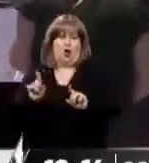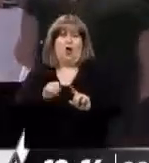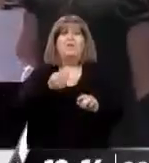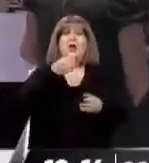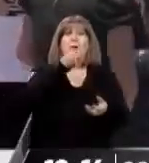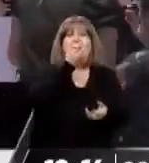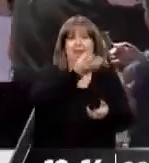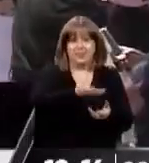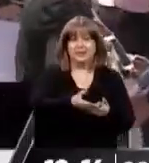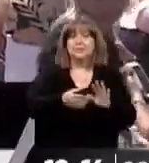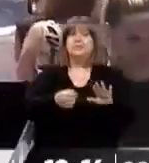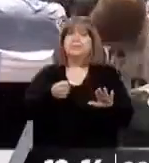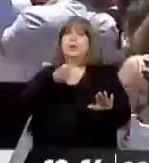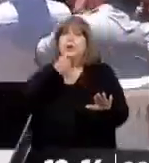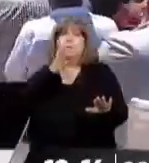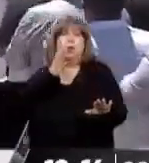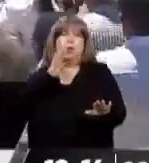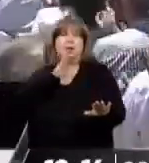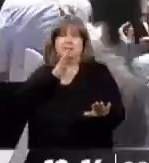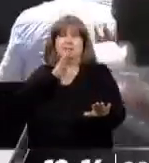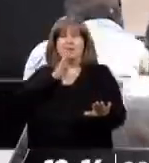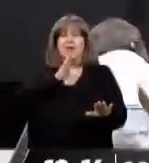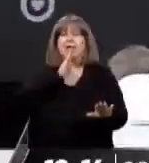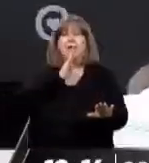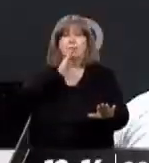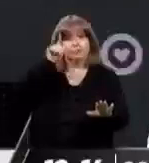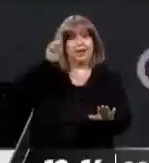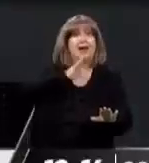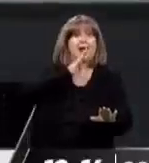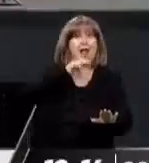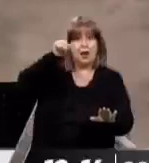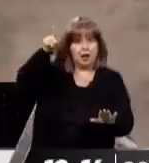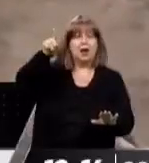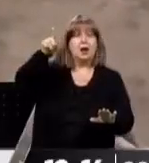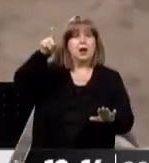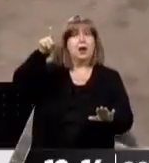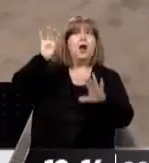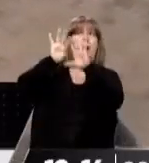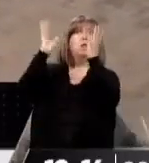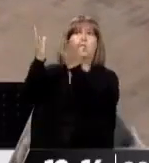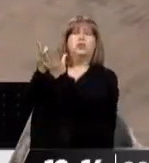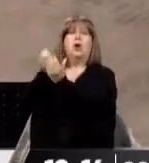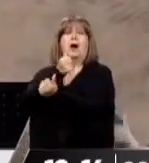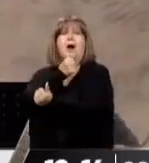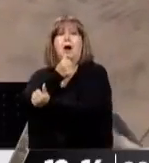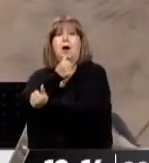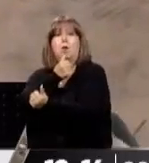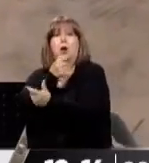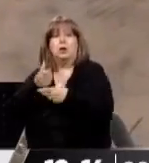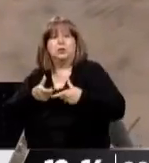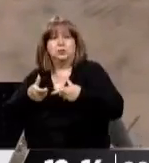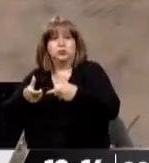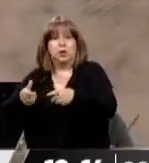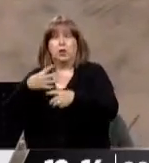bien. Pero en el mundo, el caso israelí, uh-huh, es uno de los ejemplos, y lo hablábamos días atrás. En el mundo, tratando bien estas aguas, allí ven parte